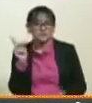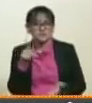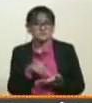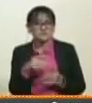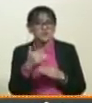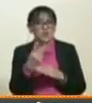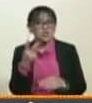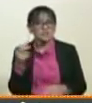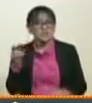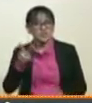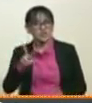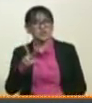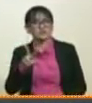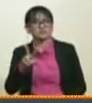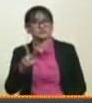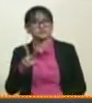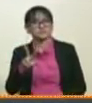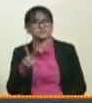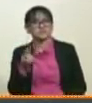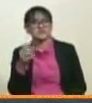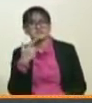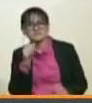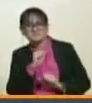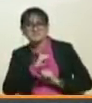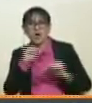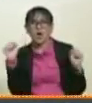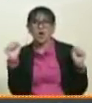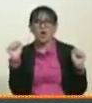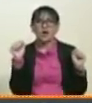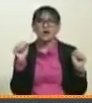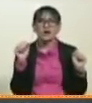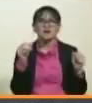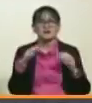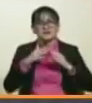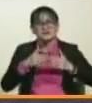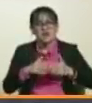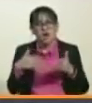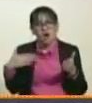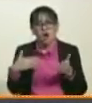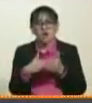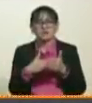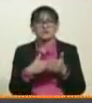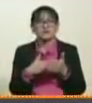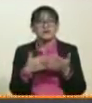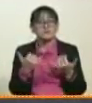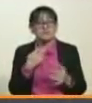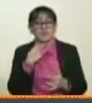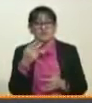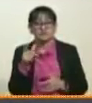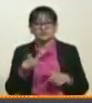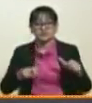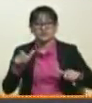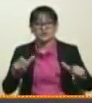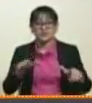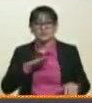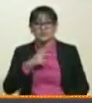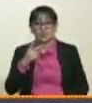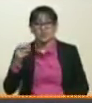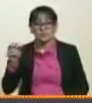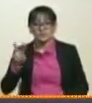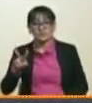venía en el 2002 a decir que el pri le oí explotar y que él peleó ni va a chocar contra el puente aquí tenemos los mismos voceros del 2002